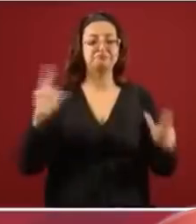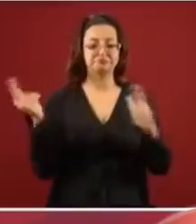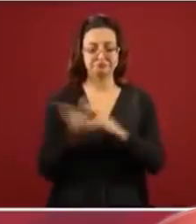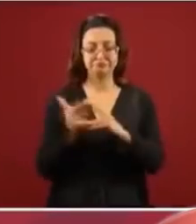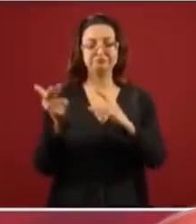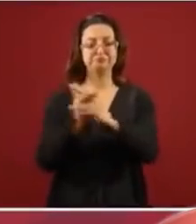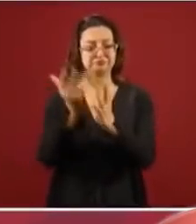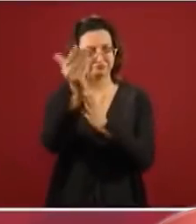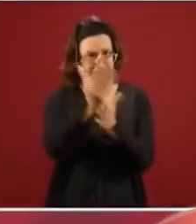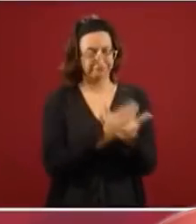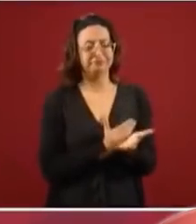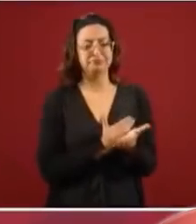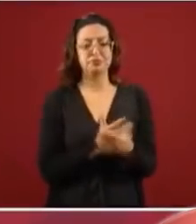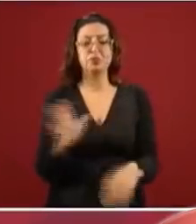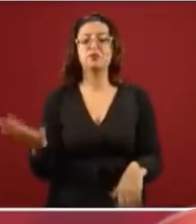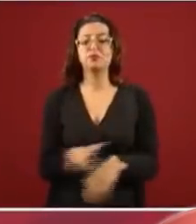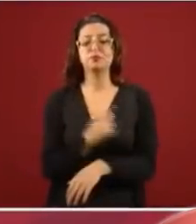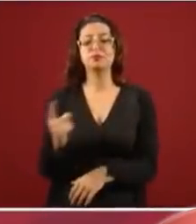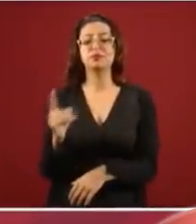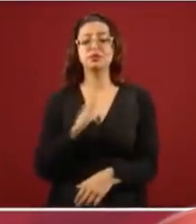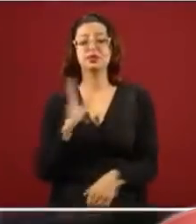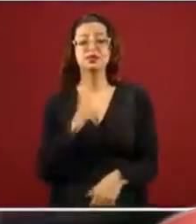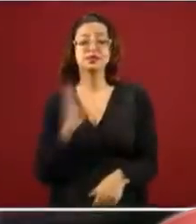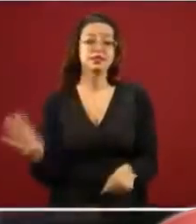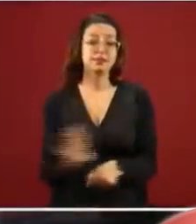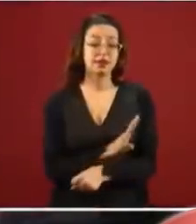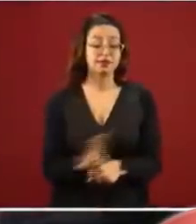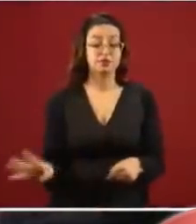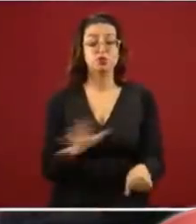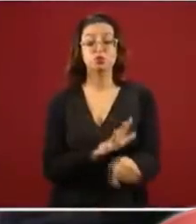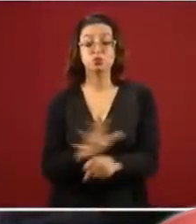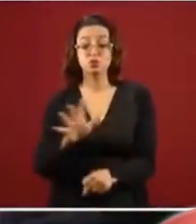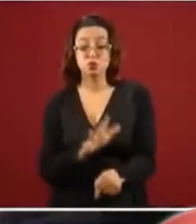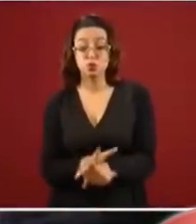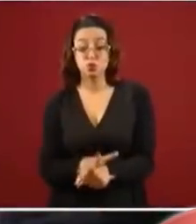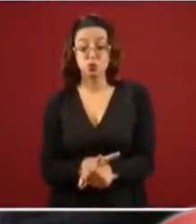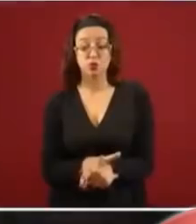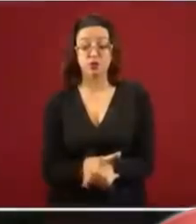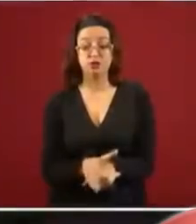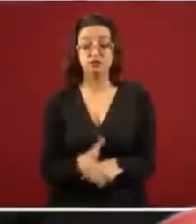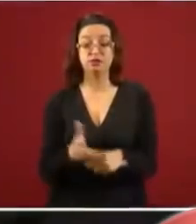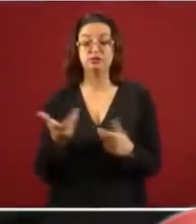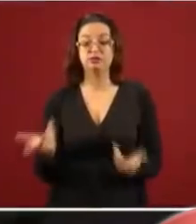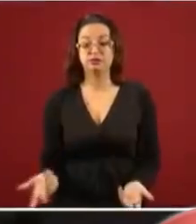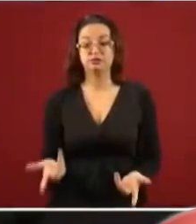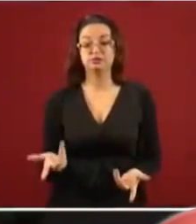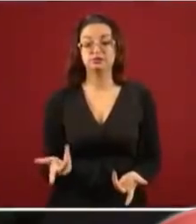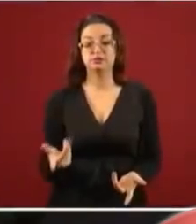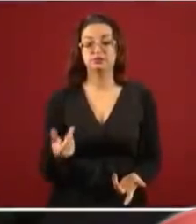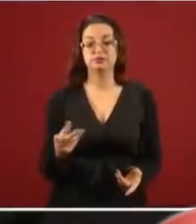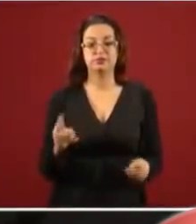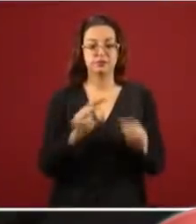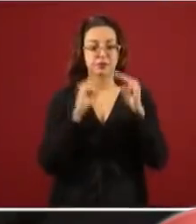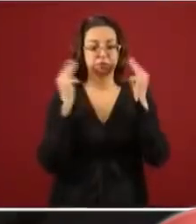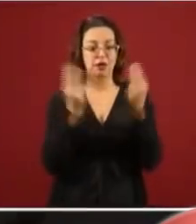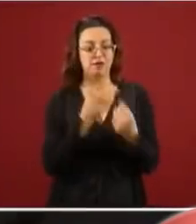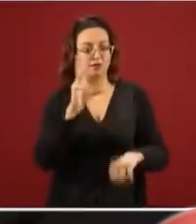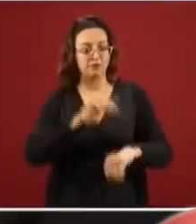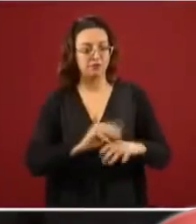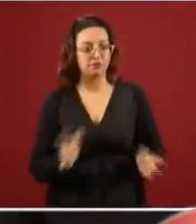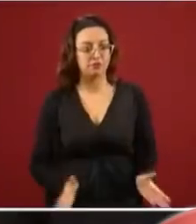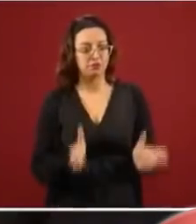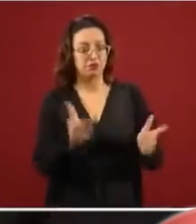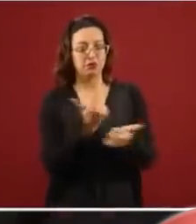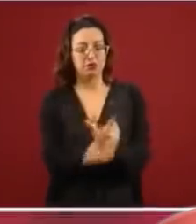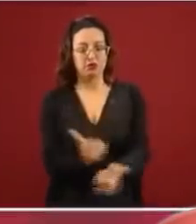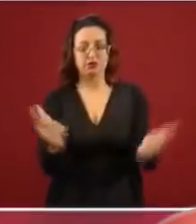otra ventaja de que no se permite la asociación delictuosa, el